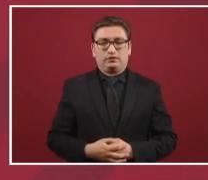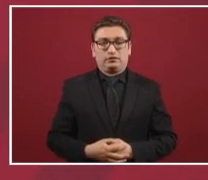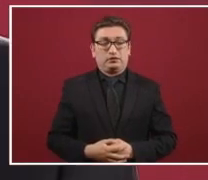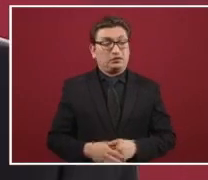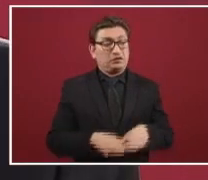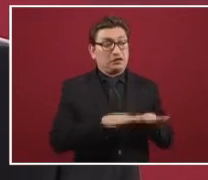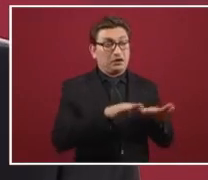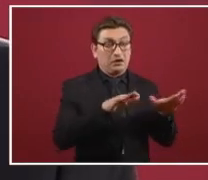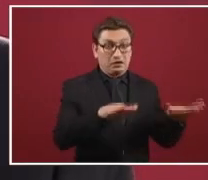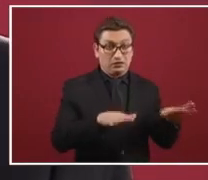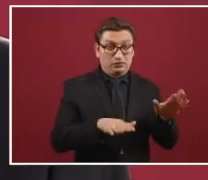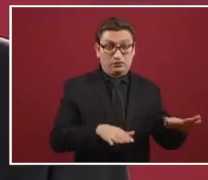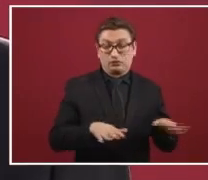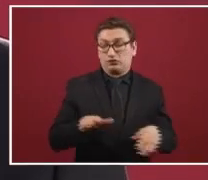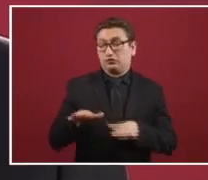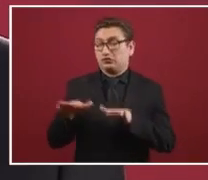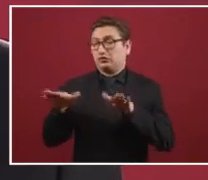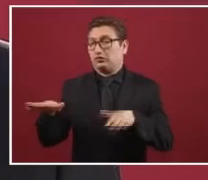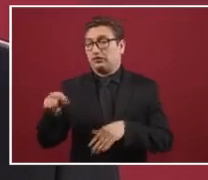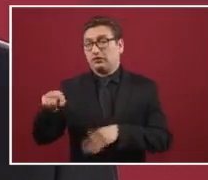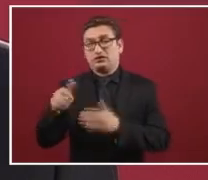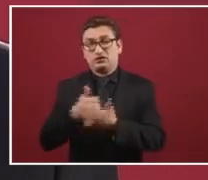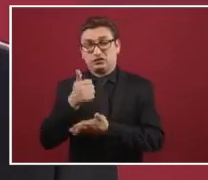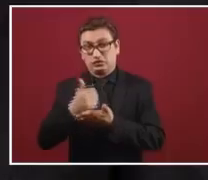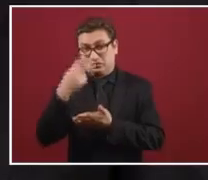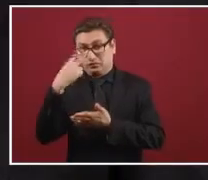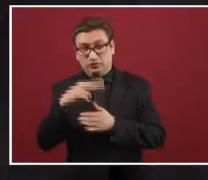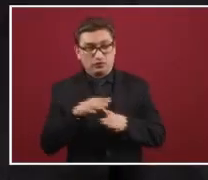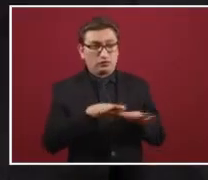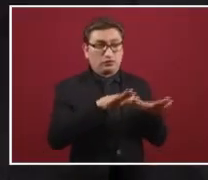los aeropuertos de la Ciudad de México y el de Santa Lucía.